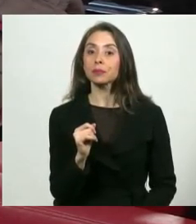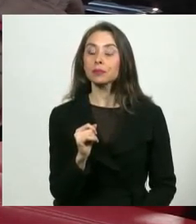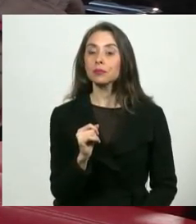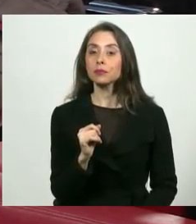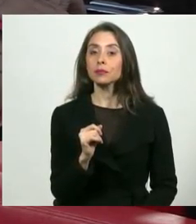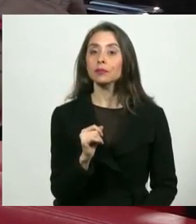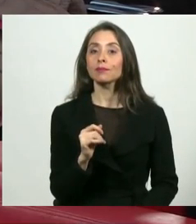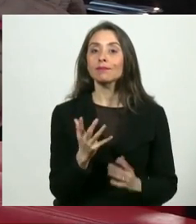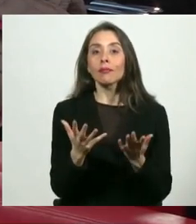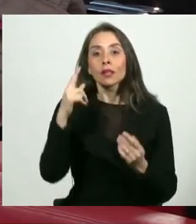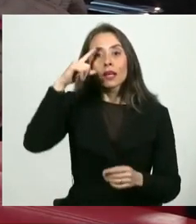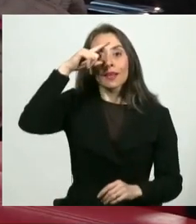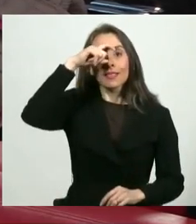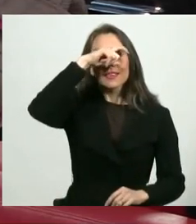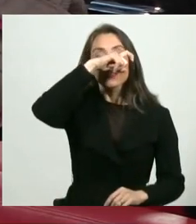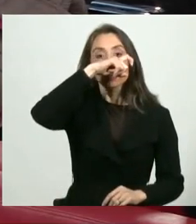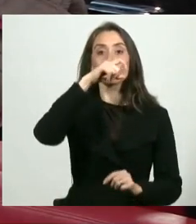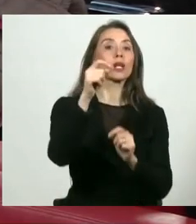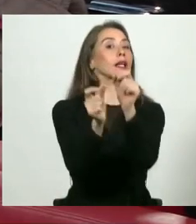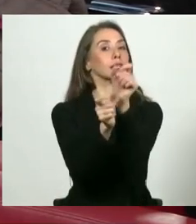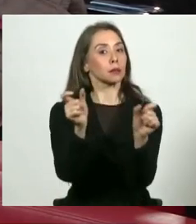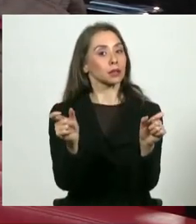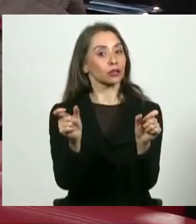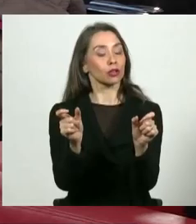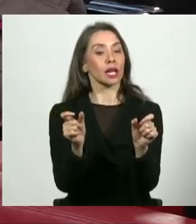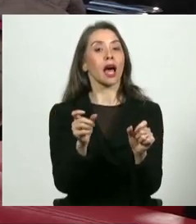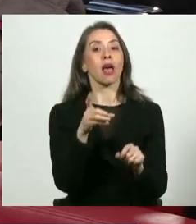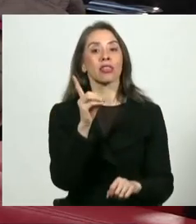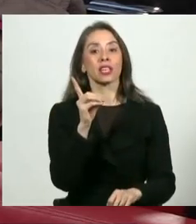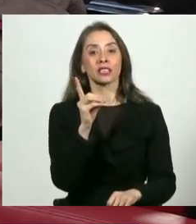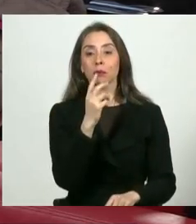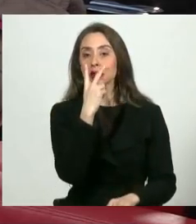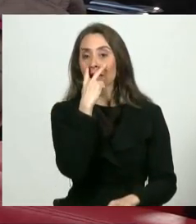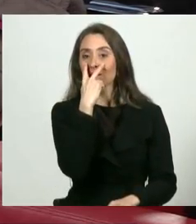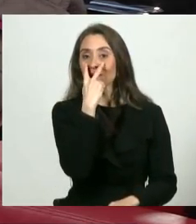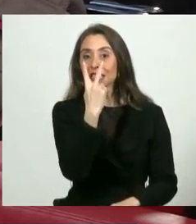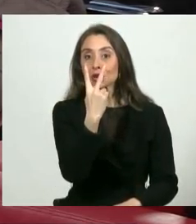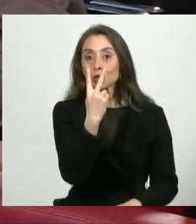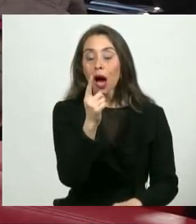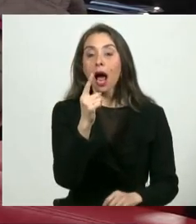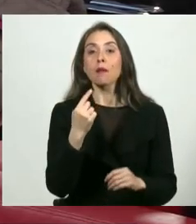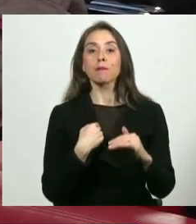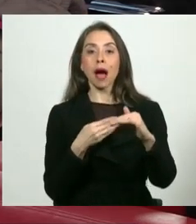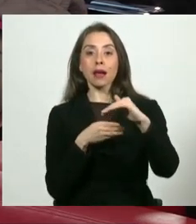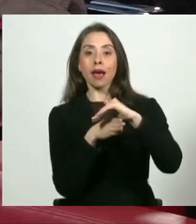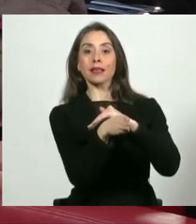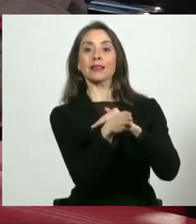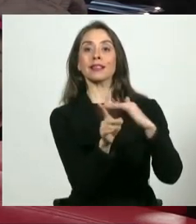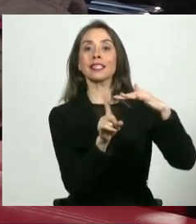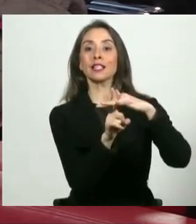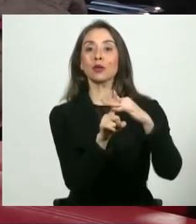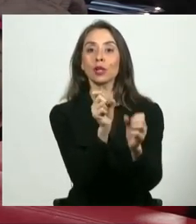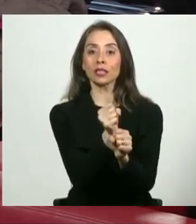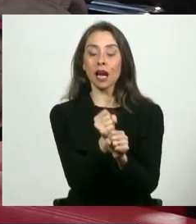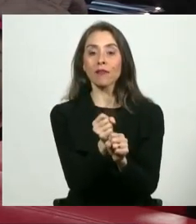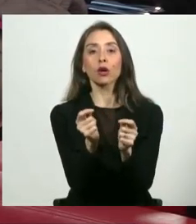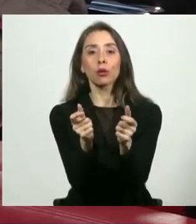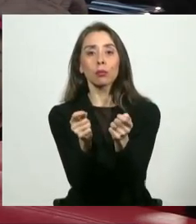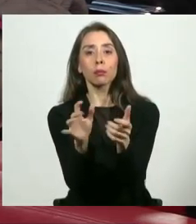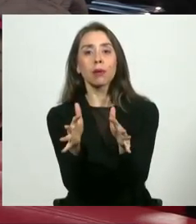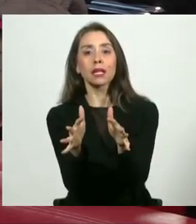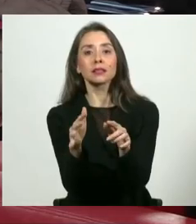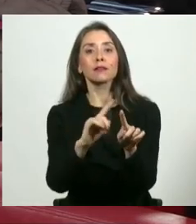La dificultad que encuentran las personas con discapacidad visual a la inclusión laboral, yo creo que son muy similares